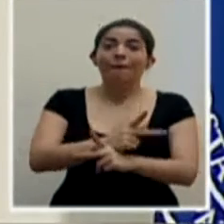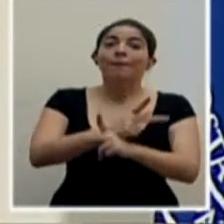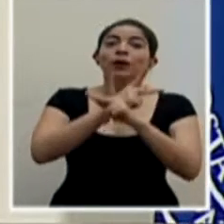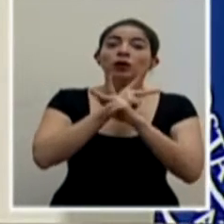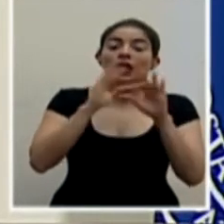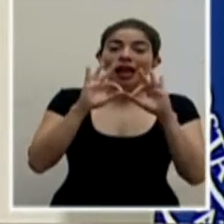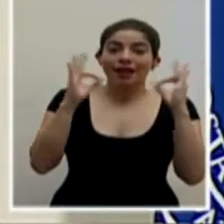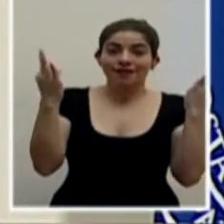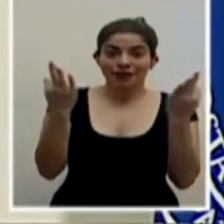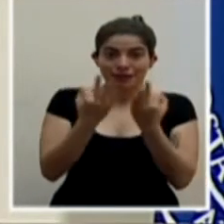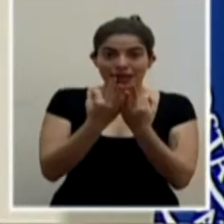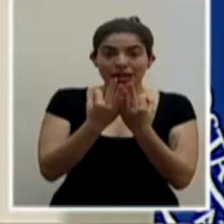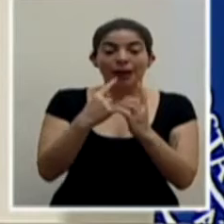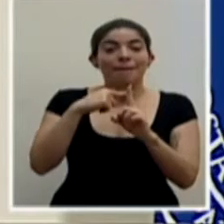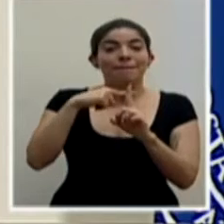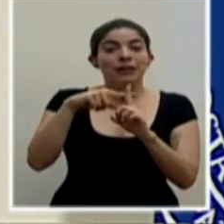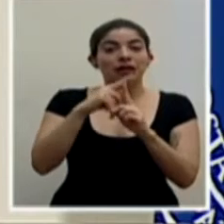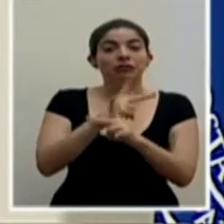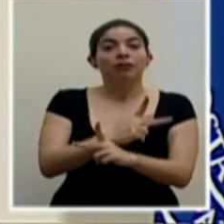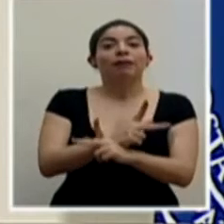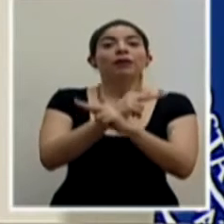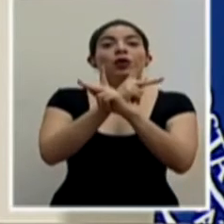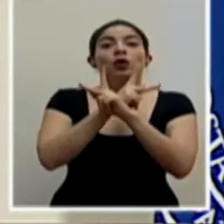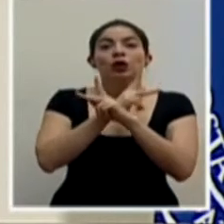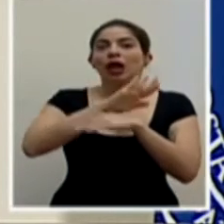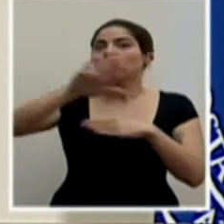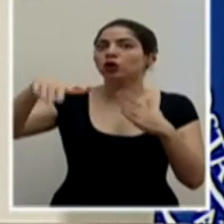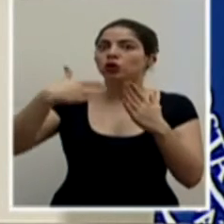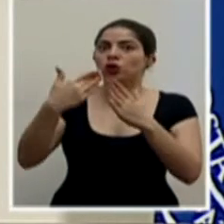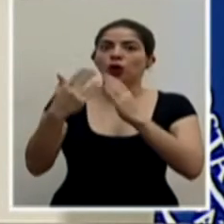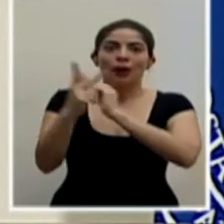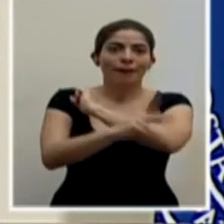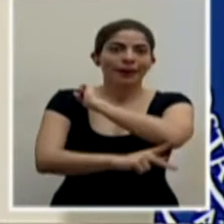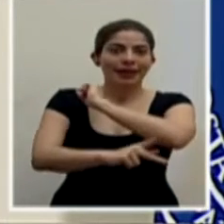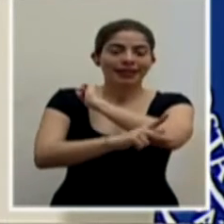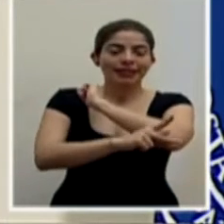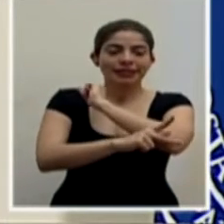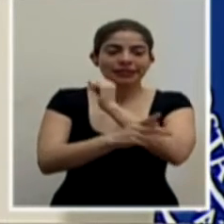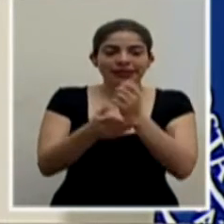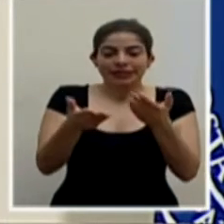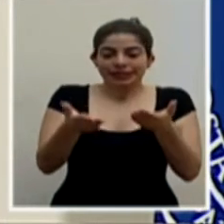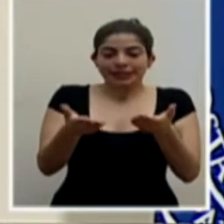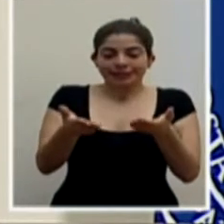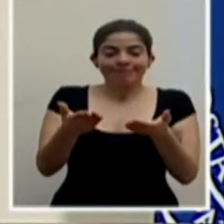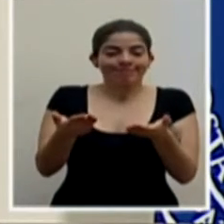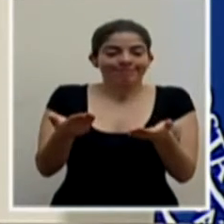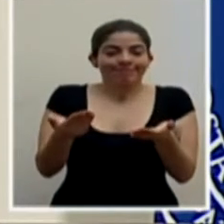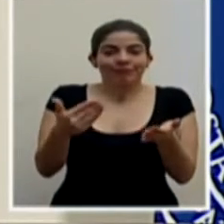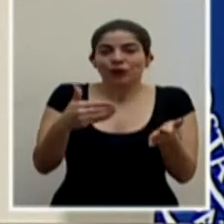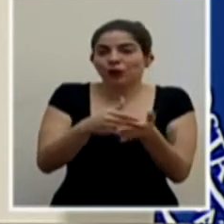nuestras familias y proteger al país en general. Eso es, de nuevo,